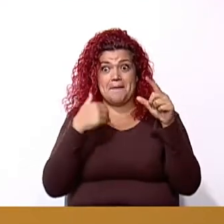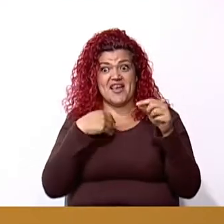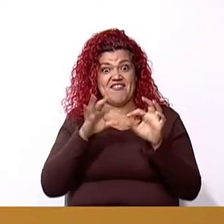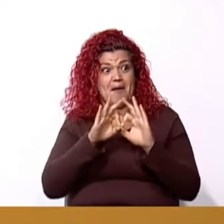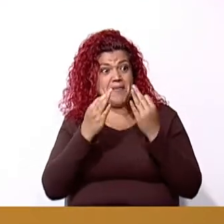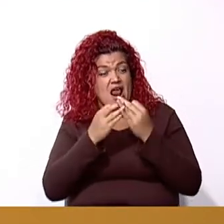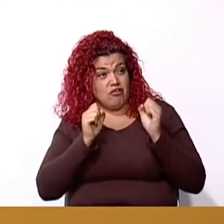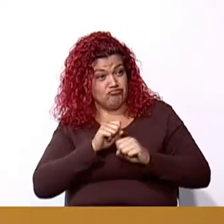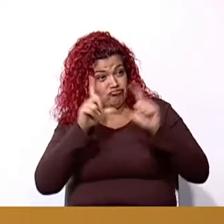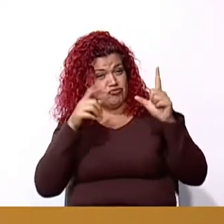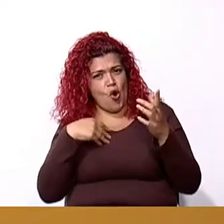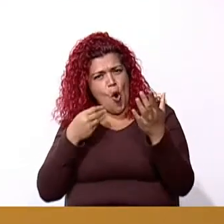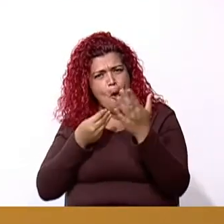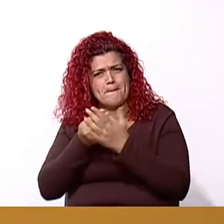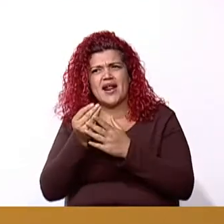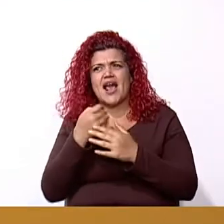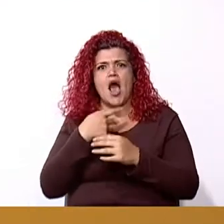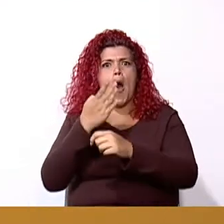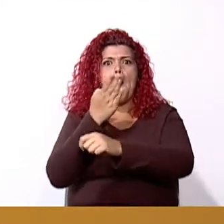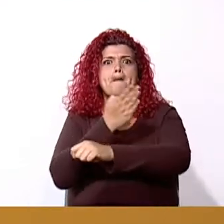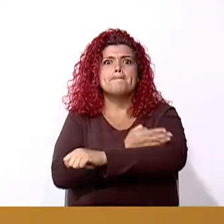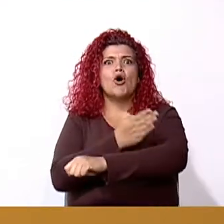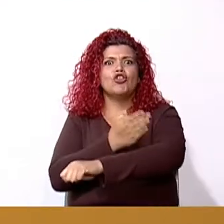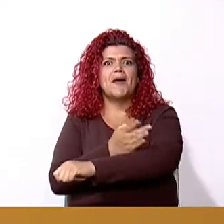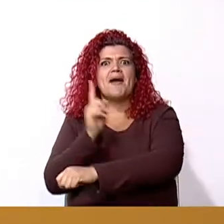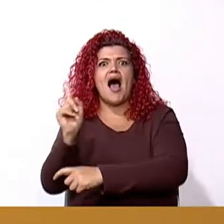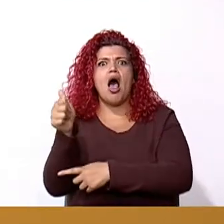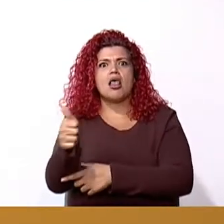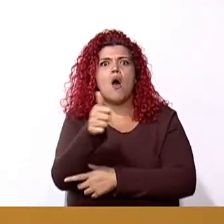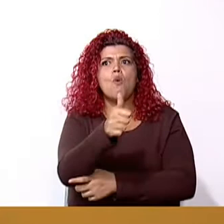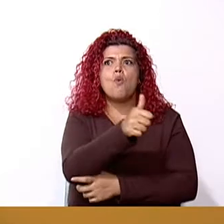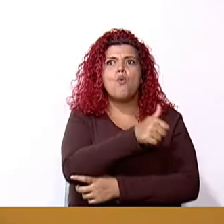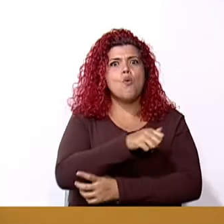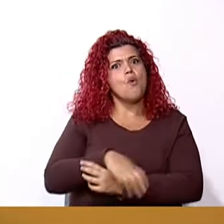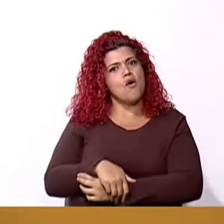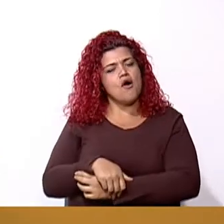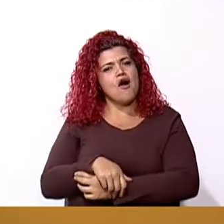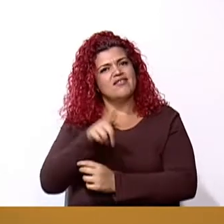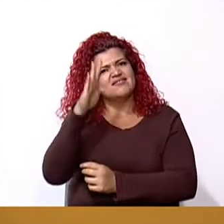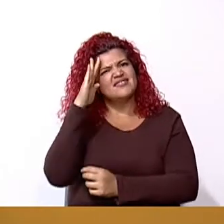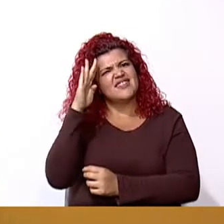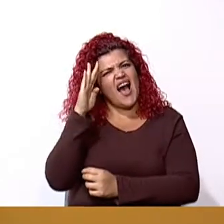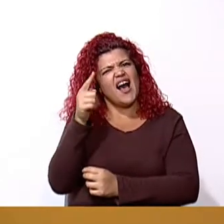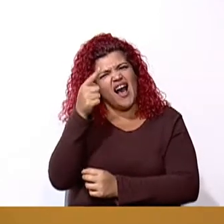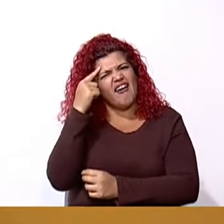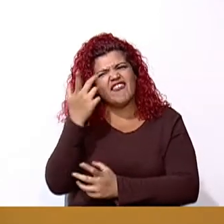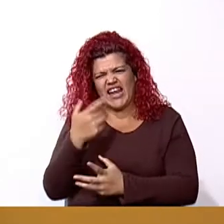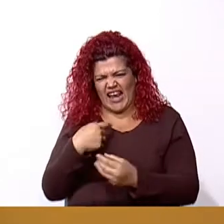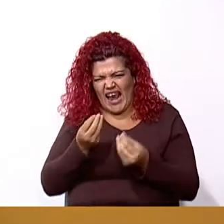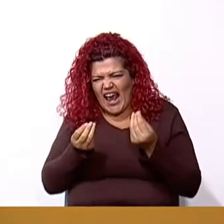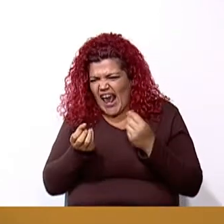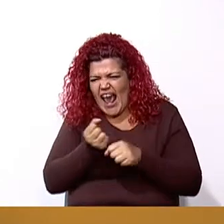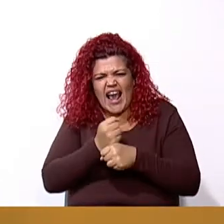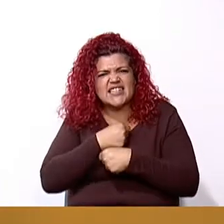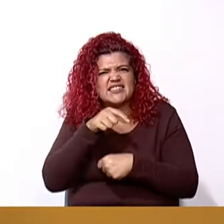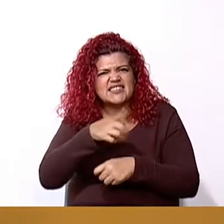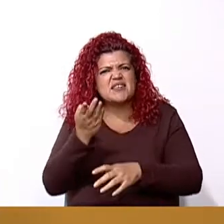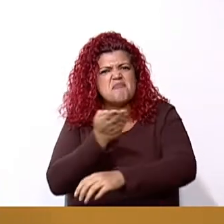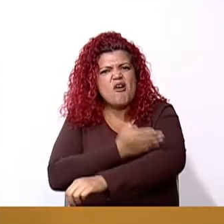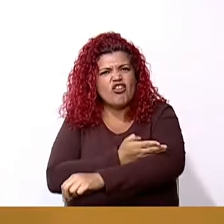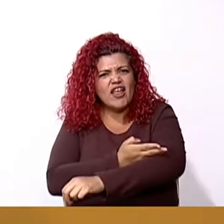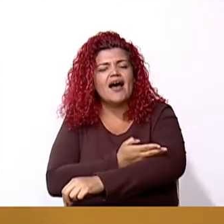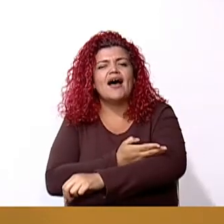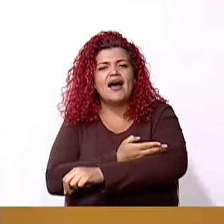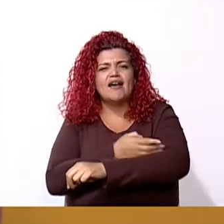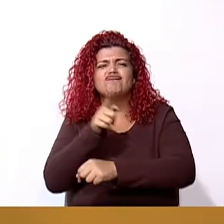y compré una bota para cada uno. ¿Y saben qué voy a hacer con esas botas? ¿Qué